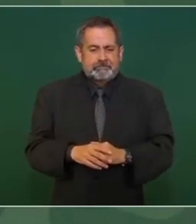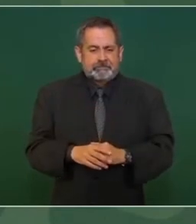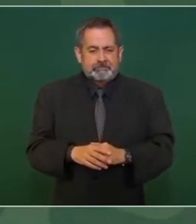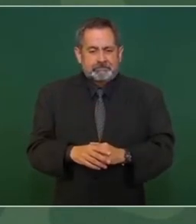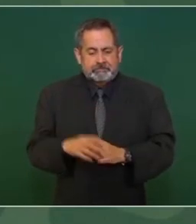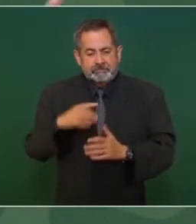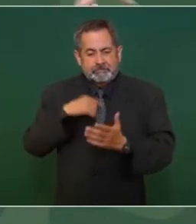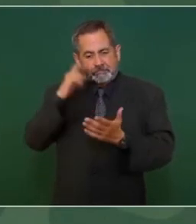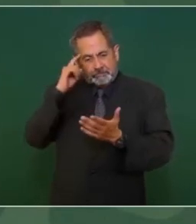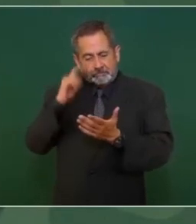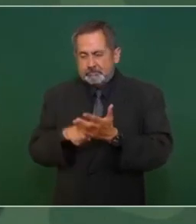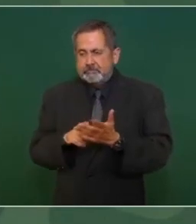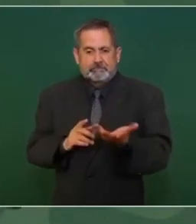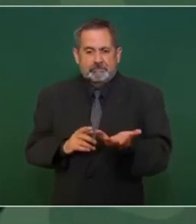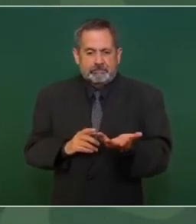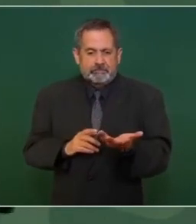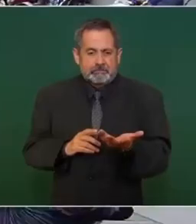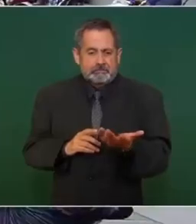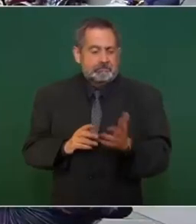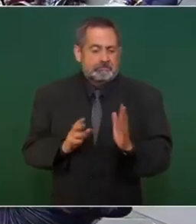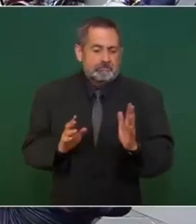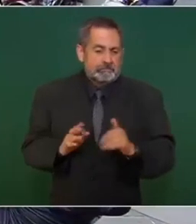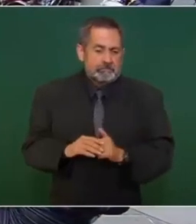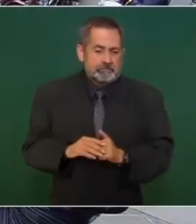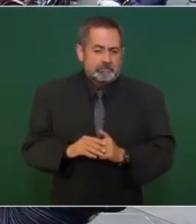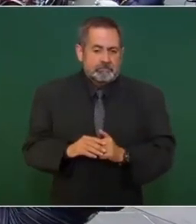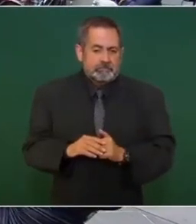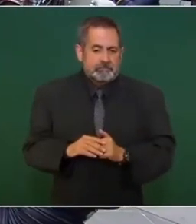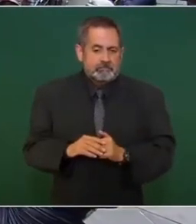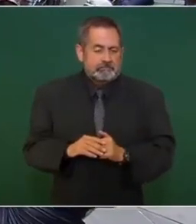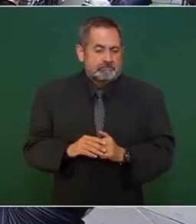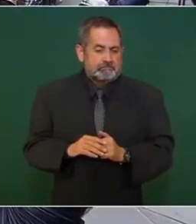Yo creo que si no tienen